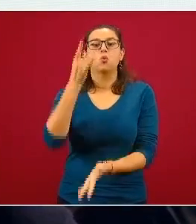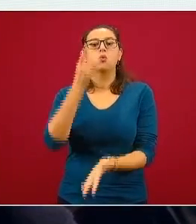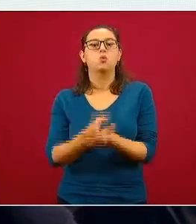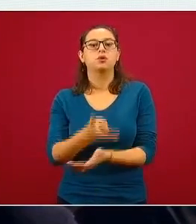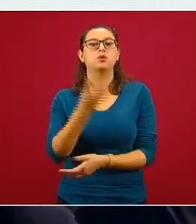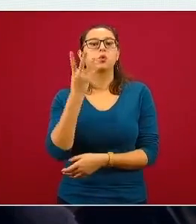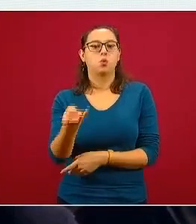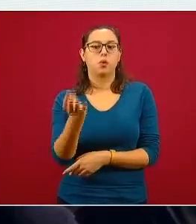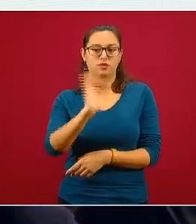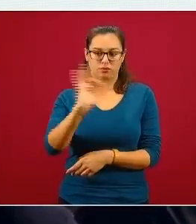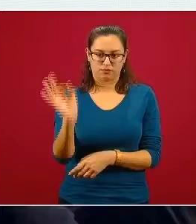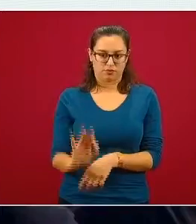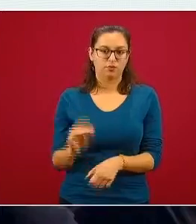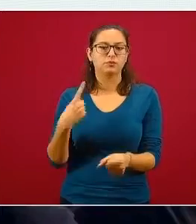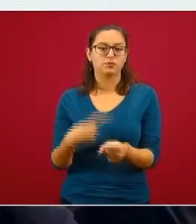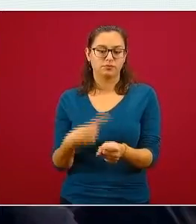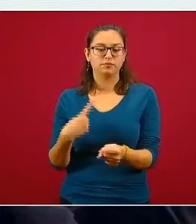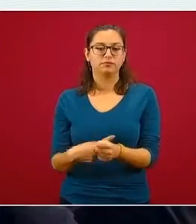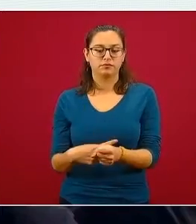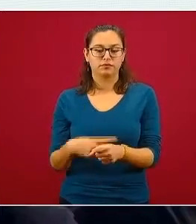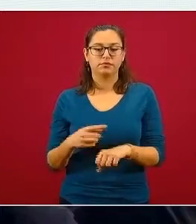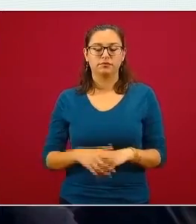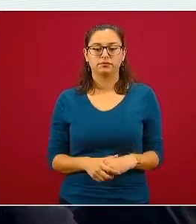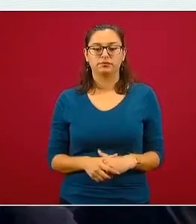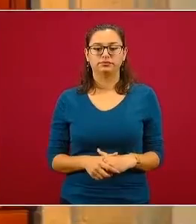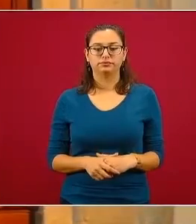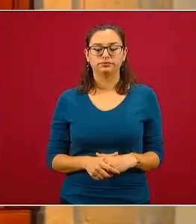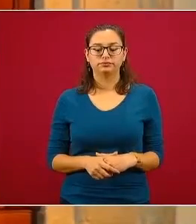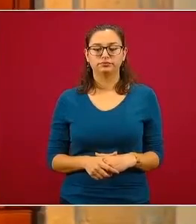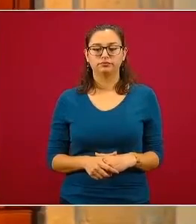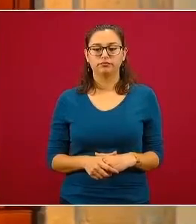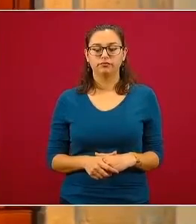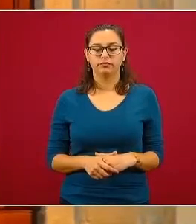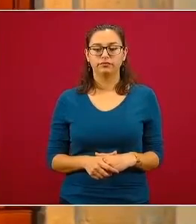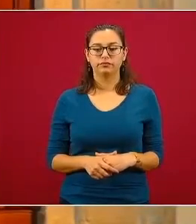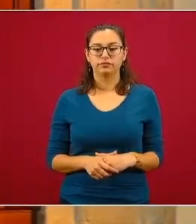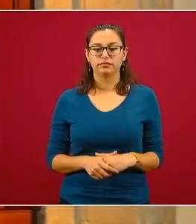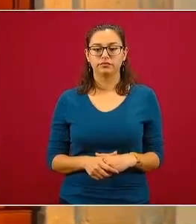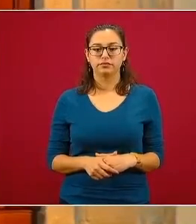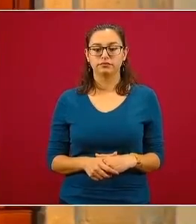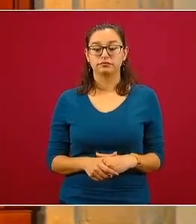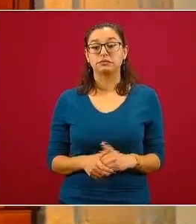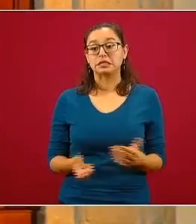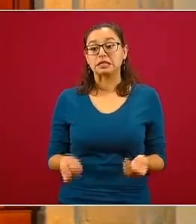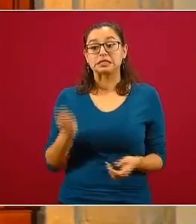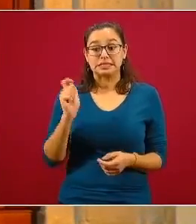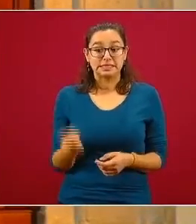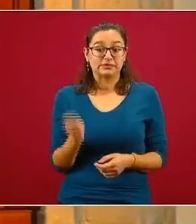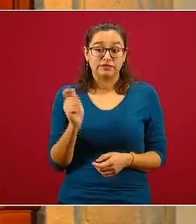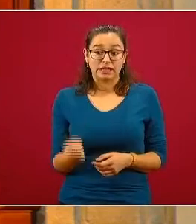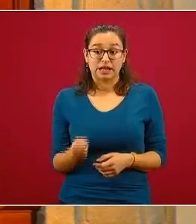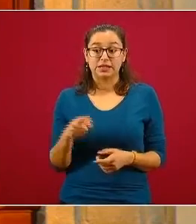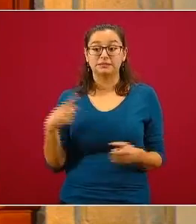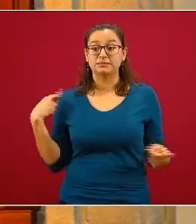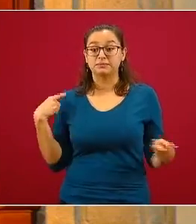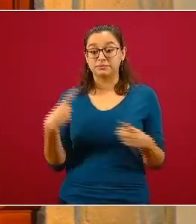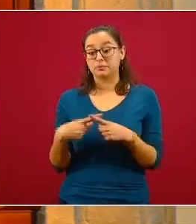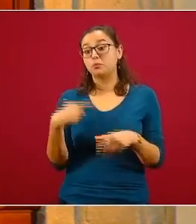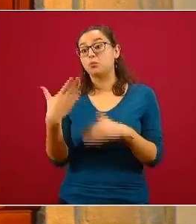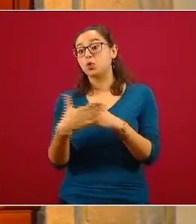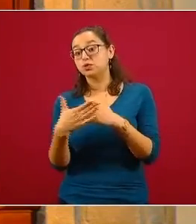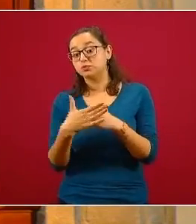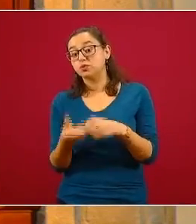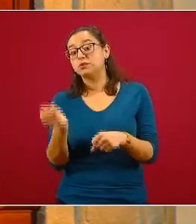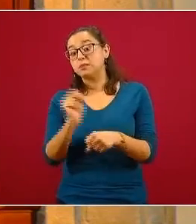los casos activos estimados en el estado de Campeche, lo cual nos habla de que en la semana 32 de